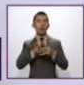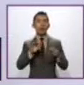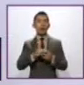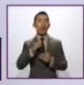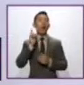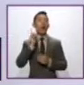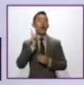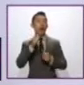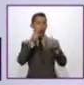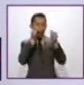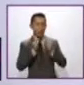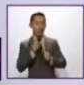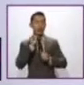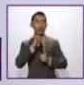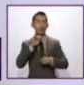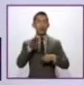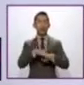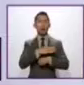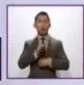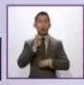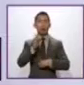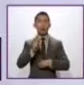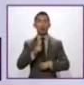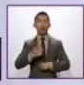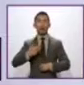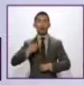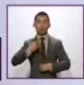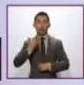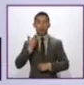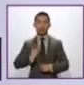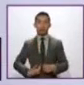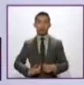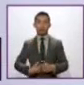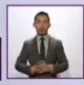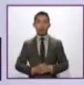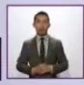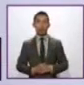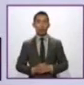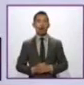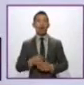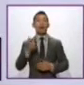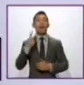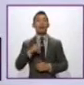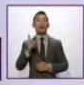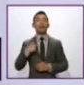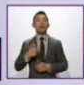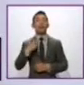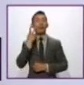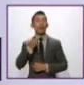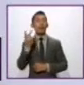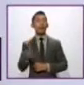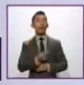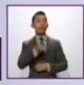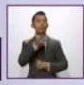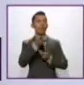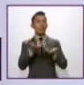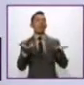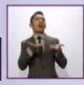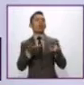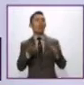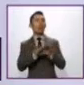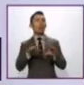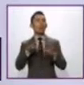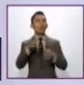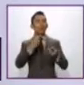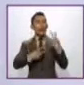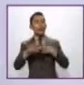poquito de atención, porque soy el PRD, la izquierda, de verdad. Pero quería preguntarle una cosa, ¿cómo le va a hacer para generar el trabajo